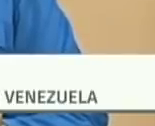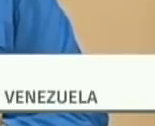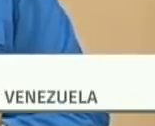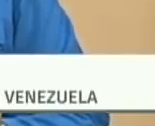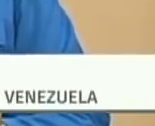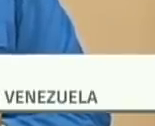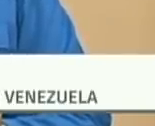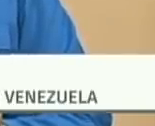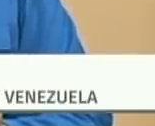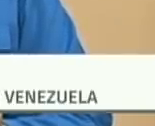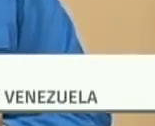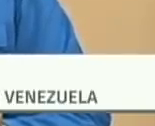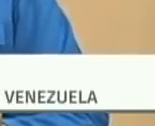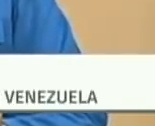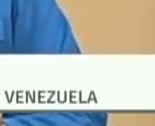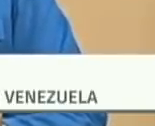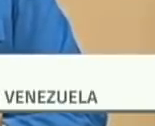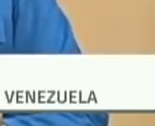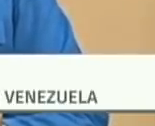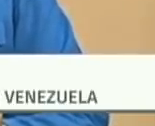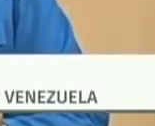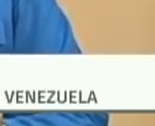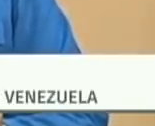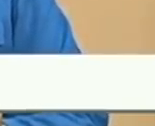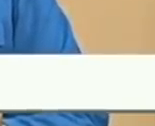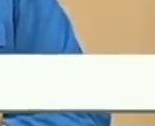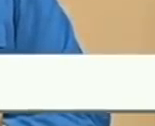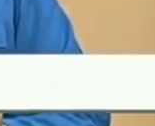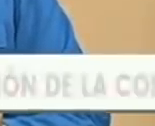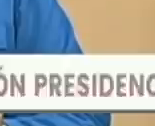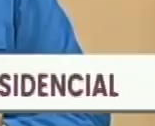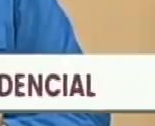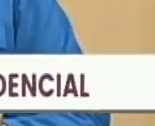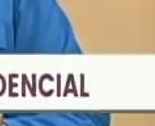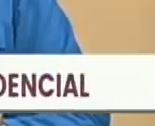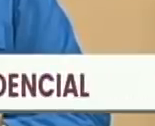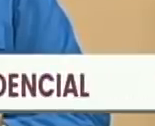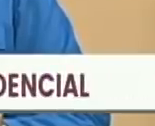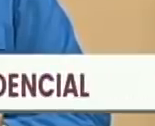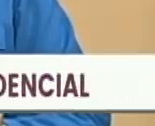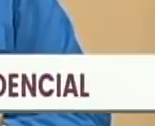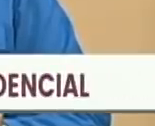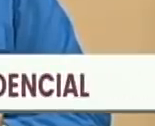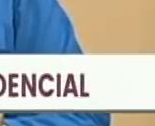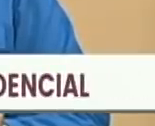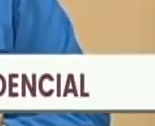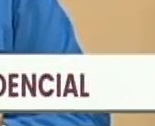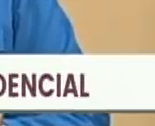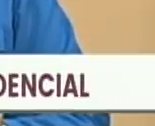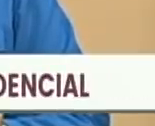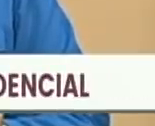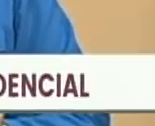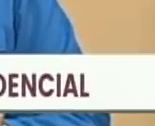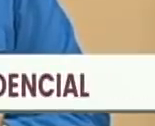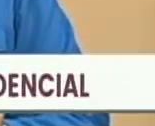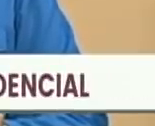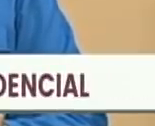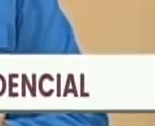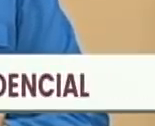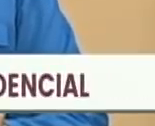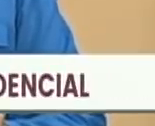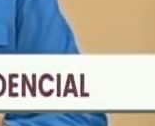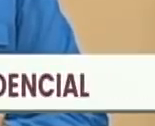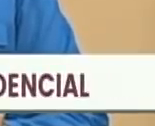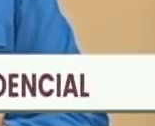el pueblo de Venezuela, luego de haber sufrido 120 días por las sanciones criminales del gobierno de Donald